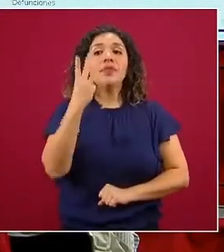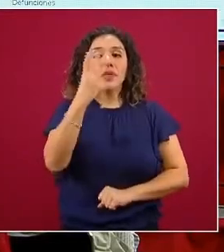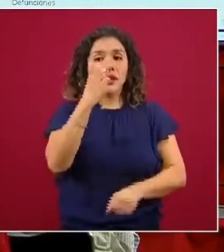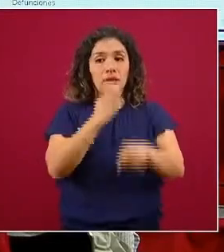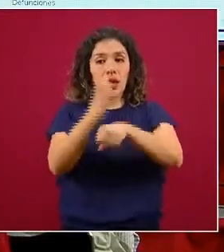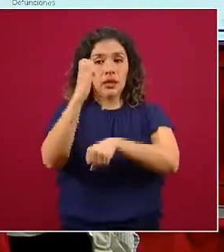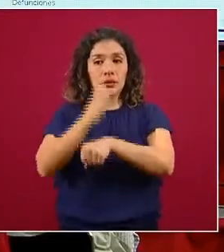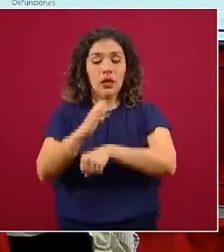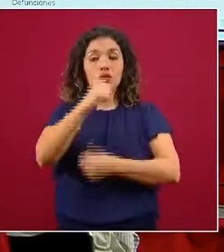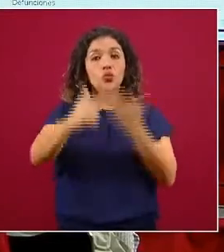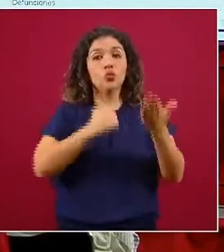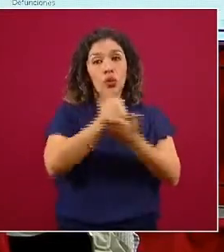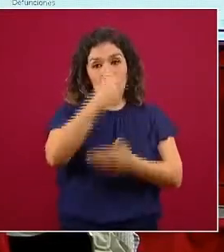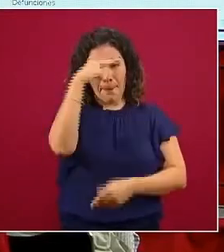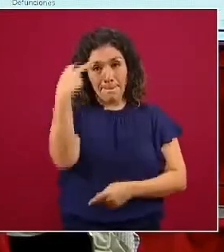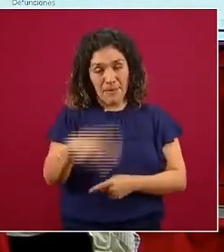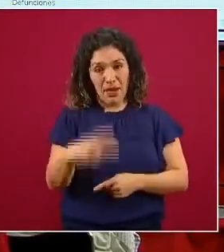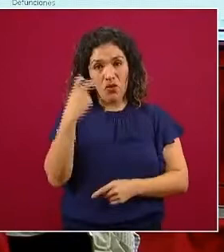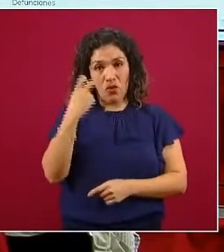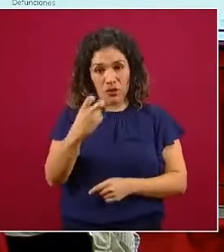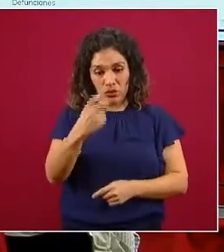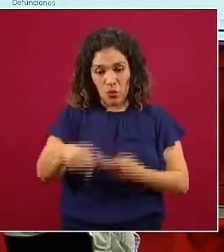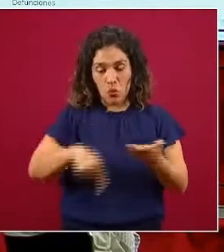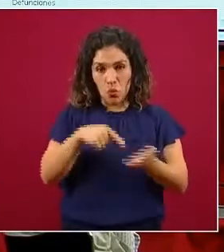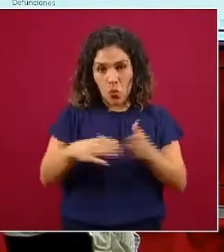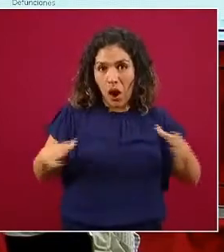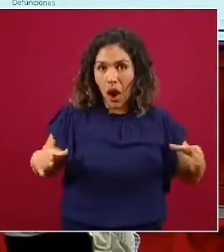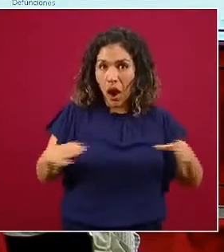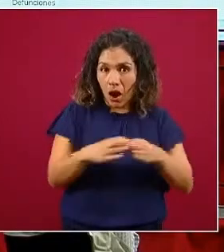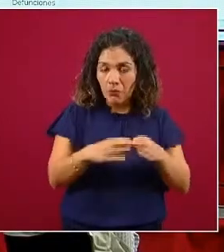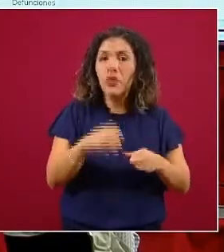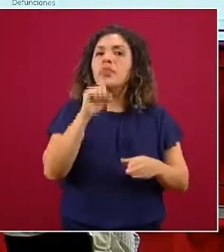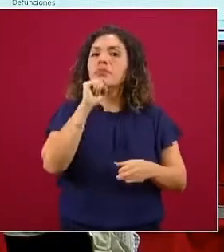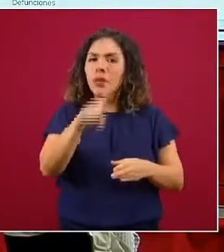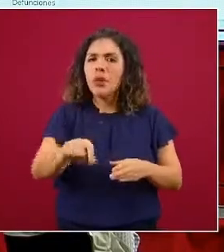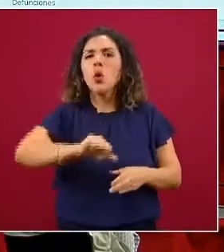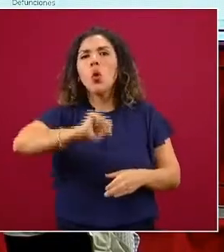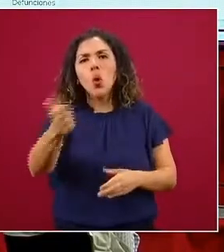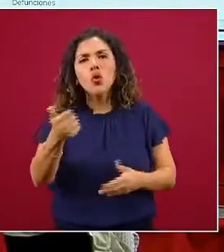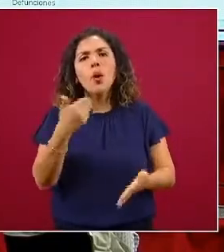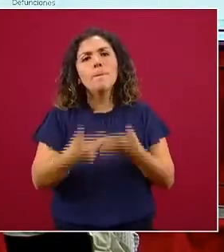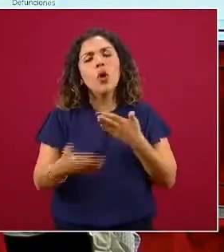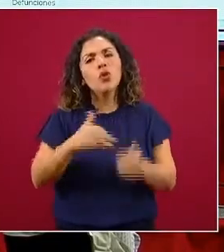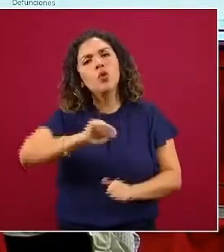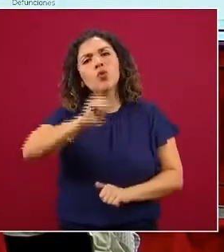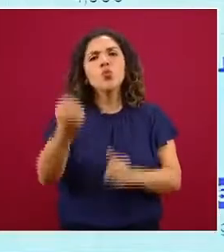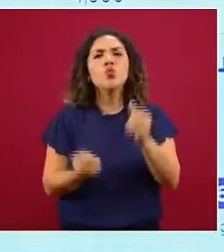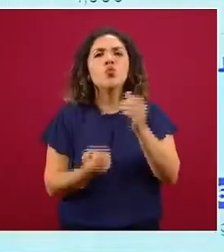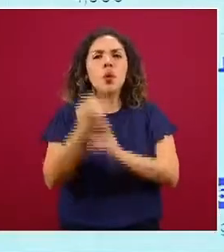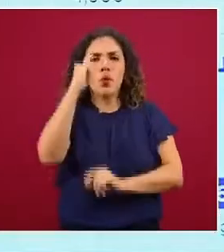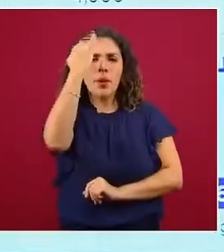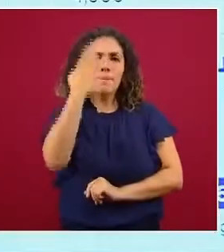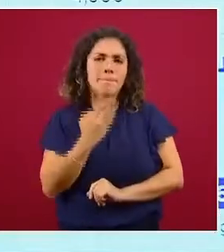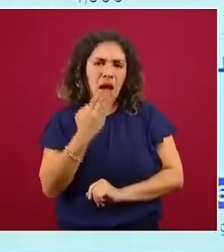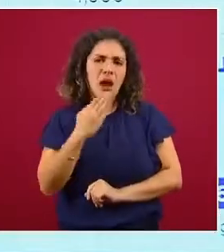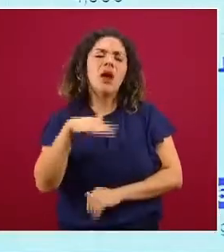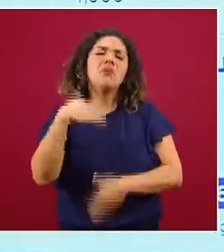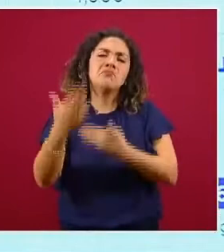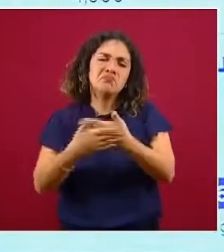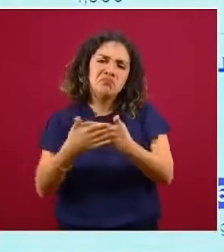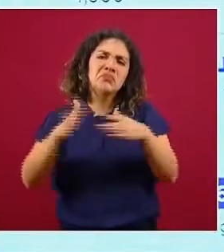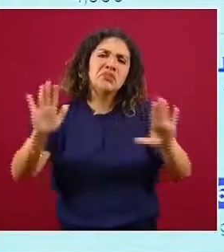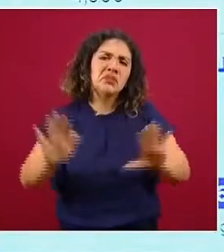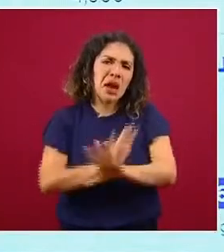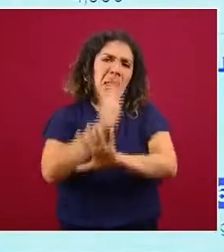Ciudad de México en lo local, y vamos a presentar también una nueva imagen que a lo mejor vamos a estar actualizando,